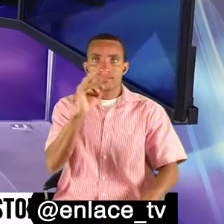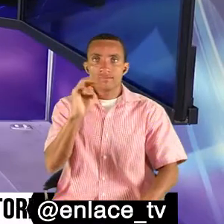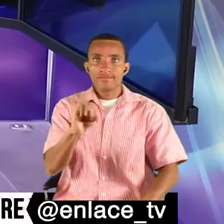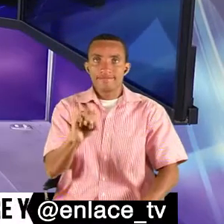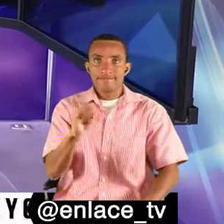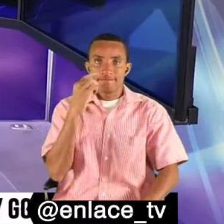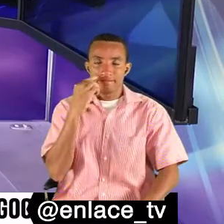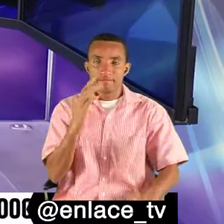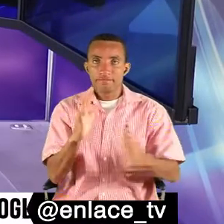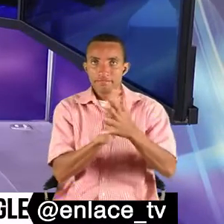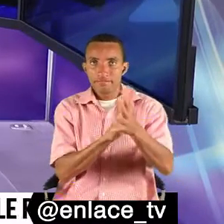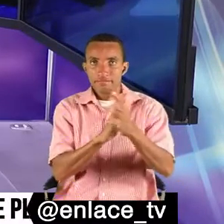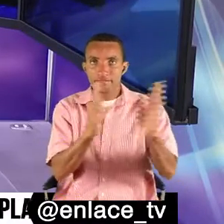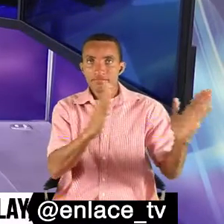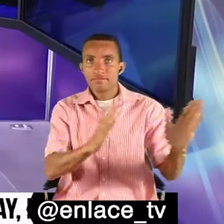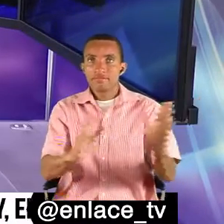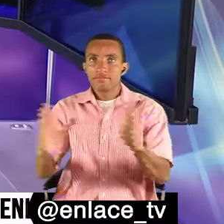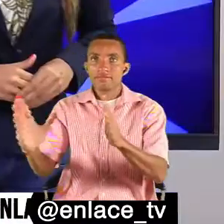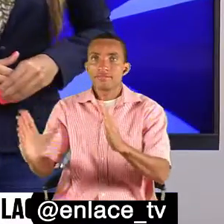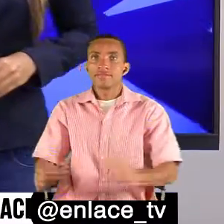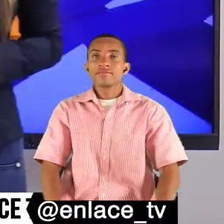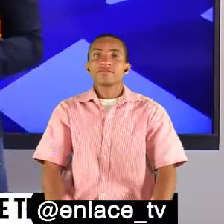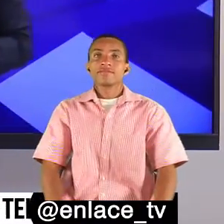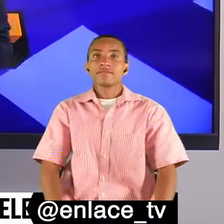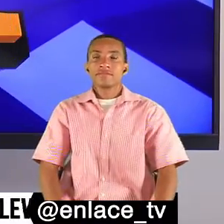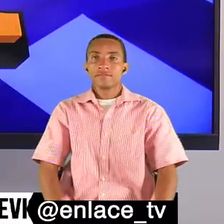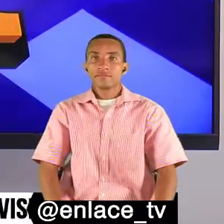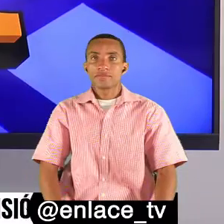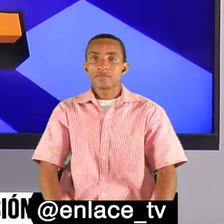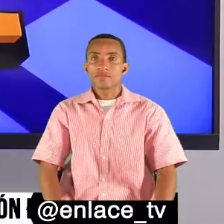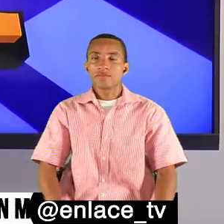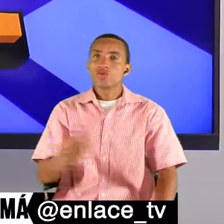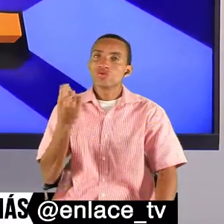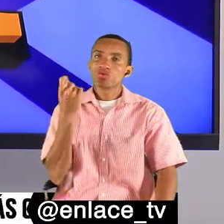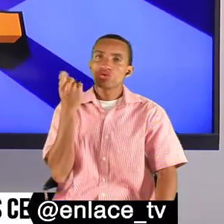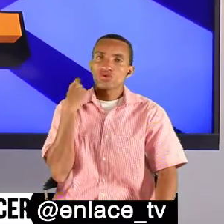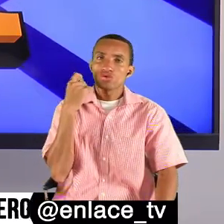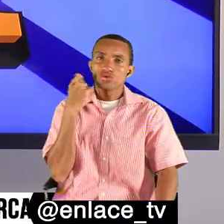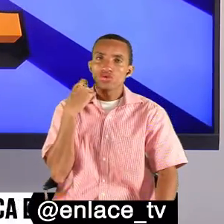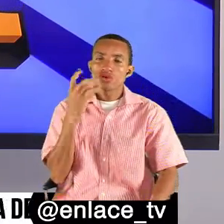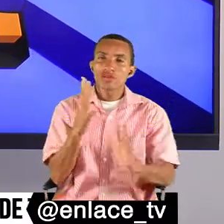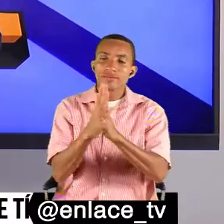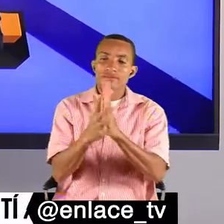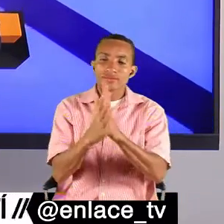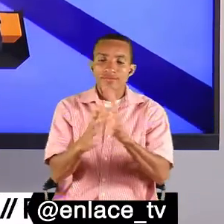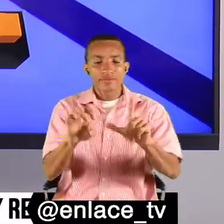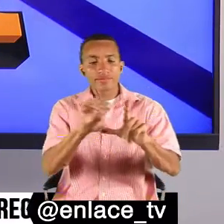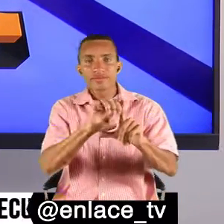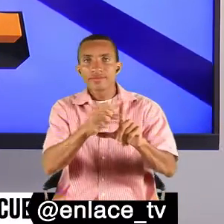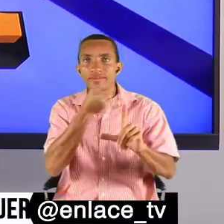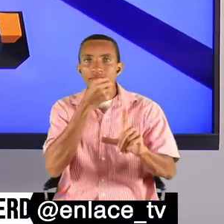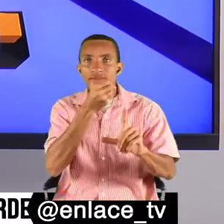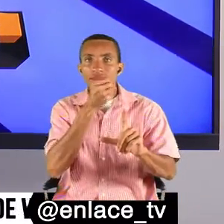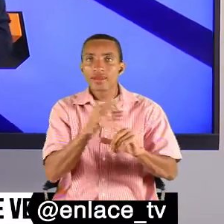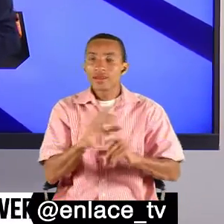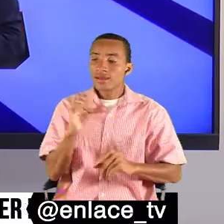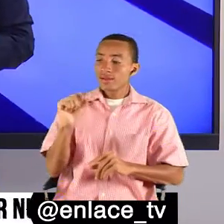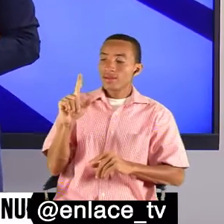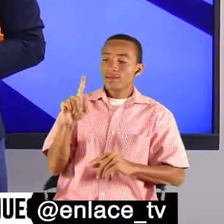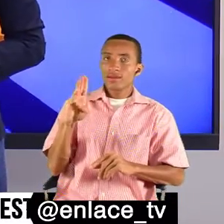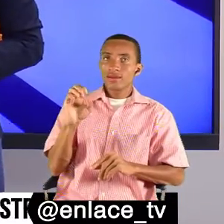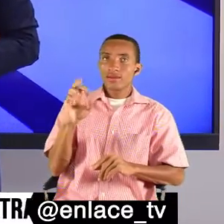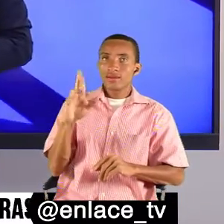www.enlacetelevisión.com. A continuación conozcamos nuestros titulares. Y en las últimas horas ha hablado a Enlace Noticias Alberto González León, padre de